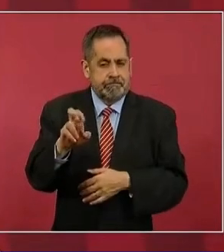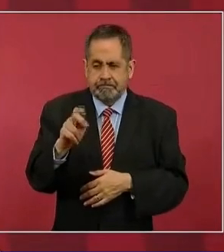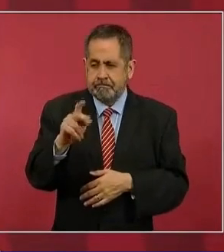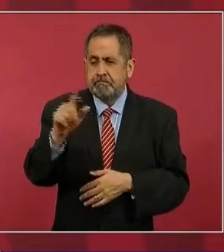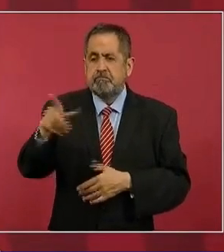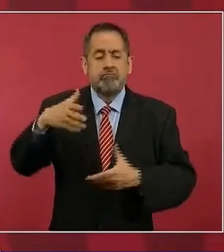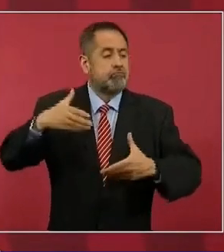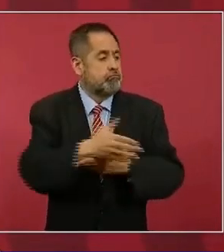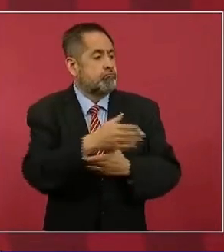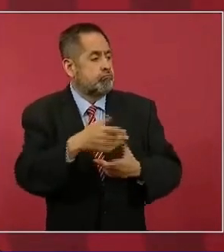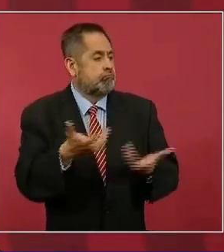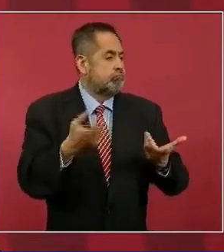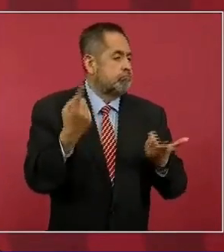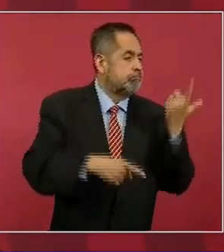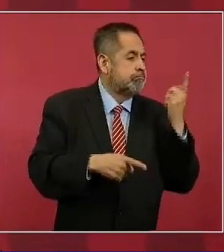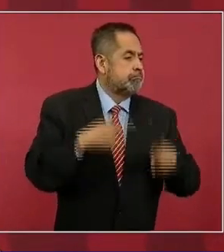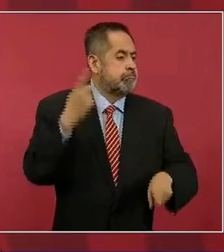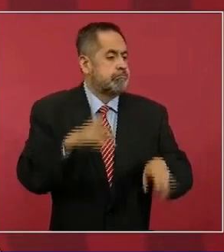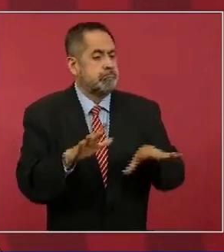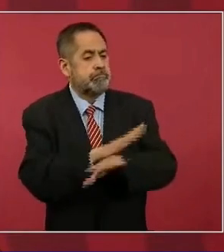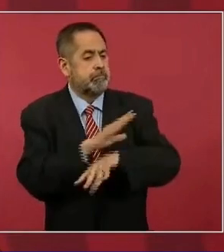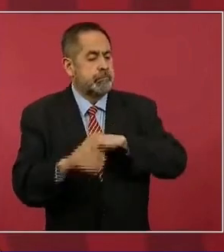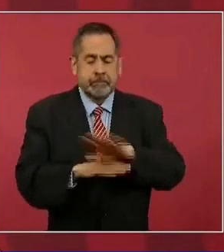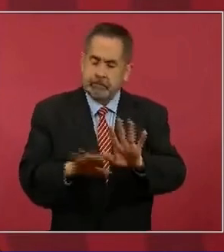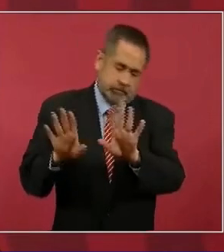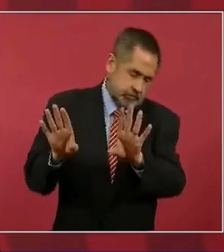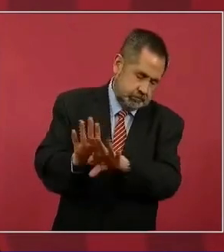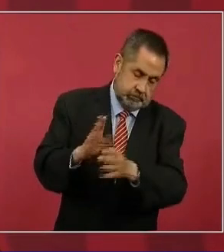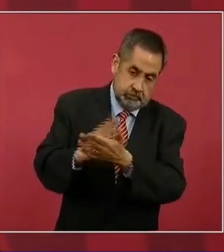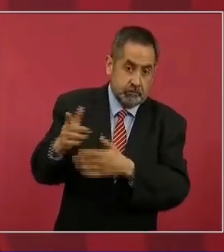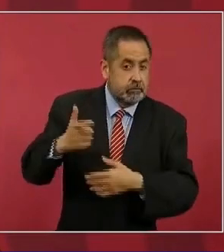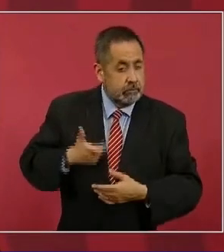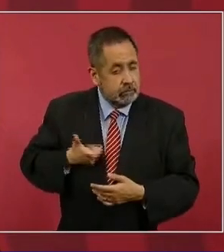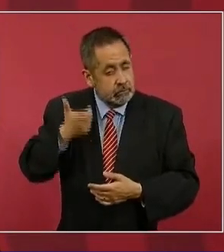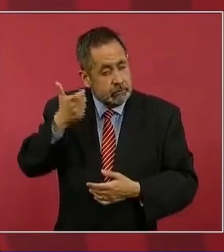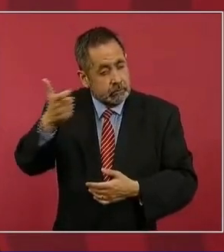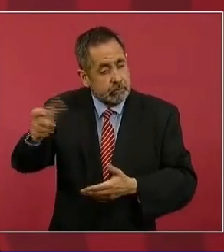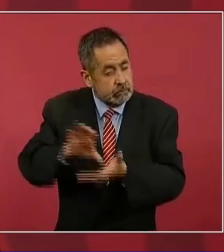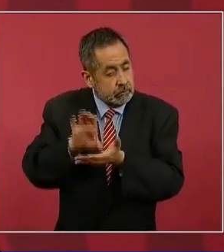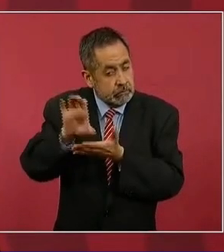hacía y deshacía. Nos costó mucho Repsol